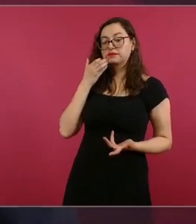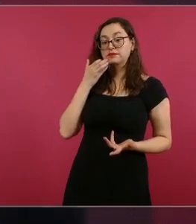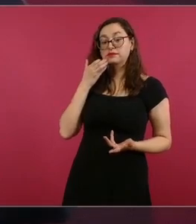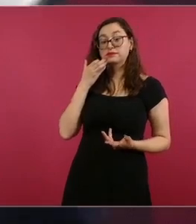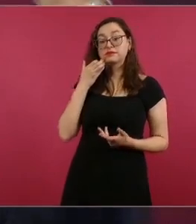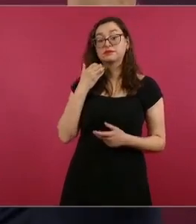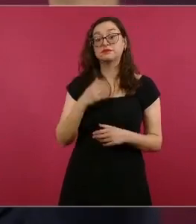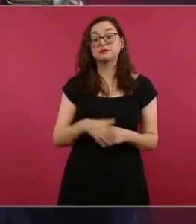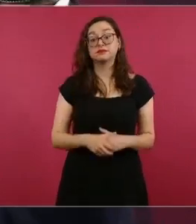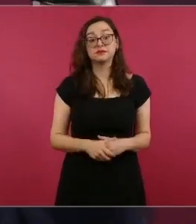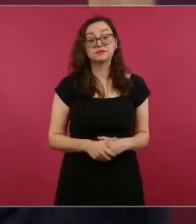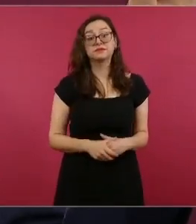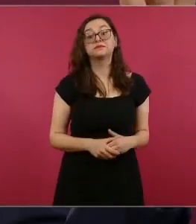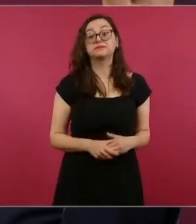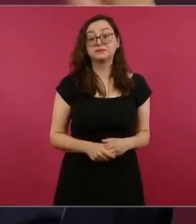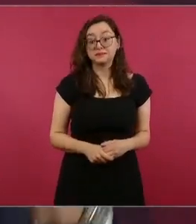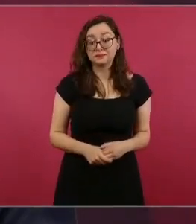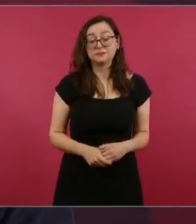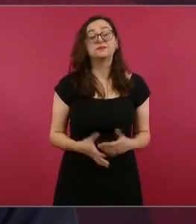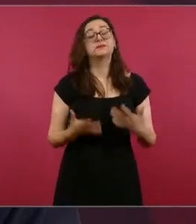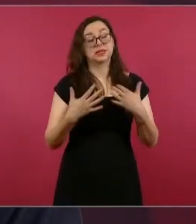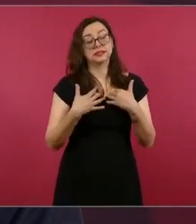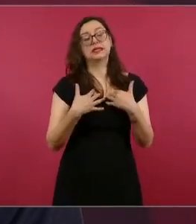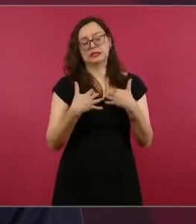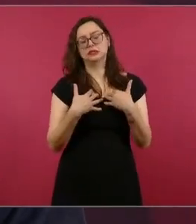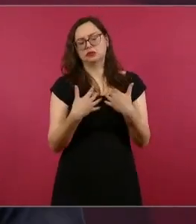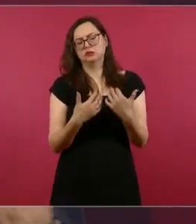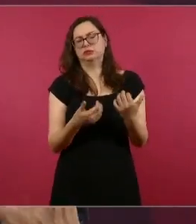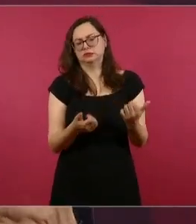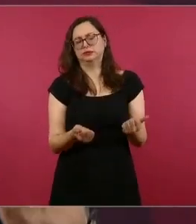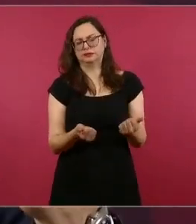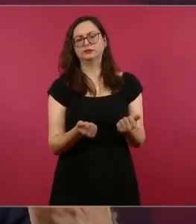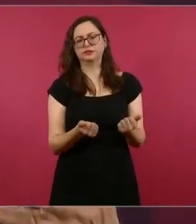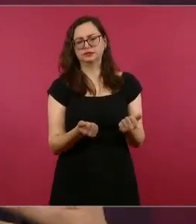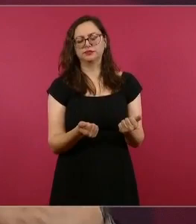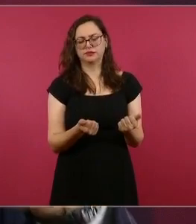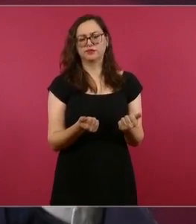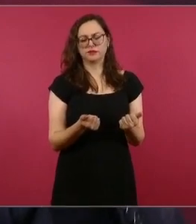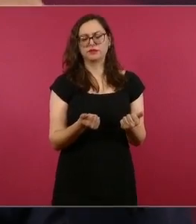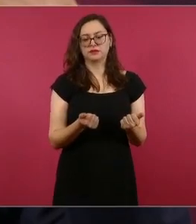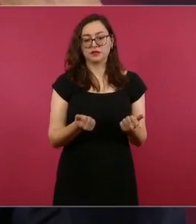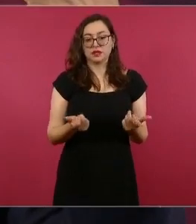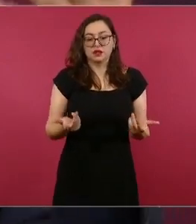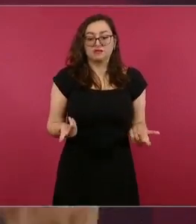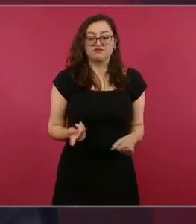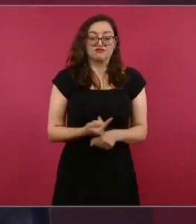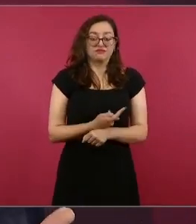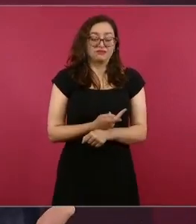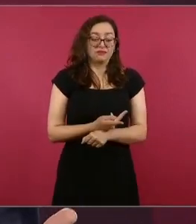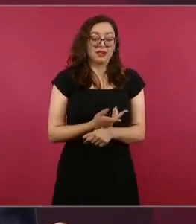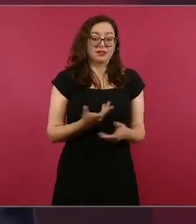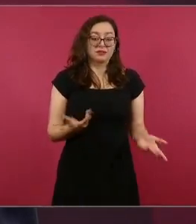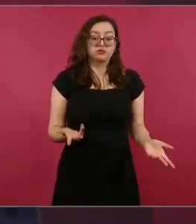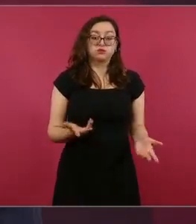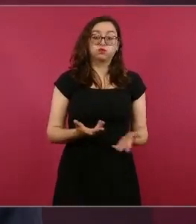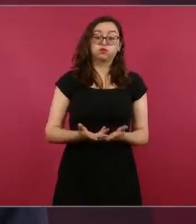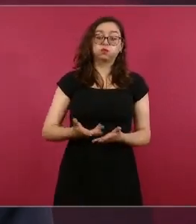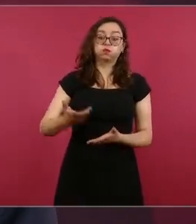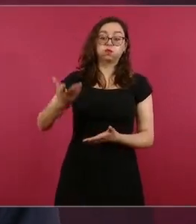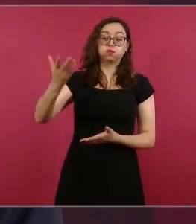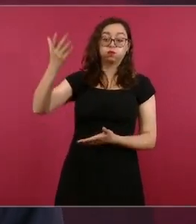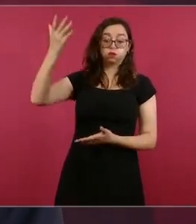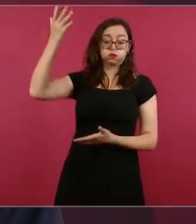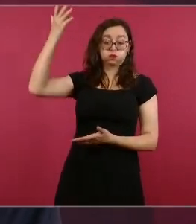Y sí, los comprendo, porque desde que se expropió Pemex, o mejor